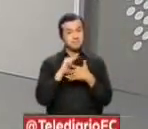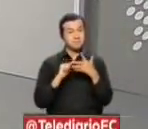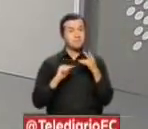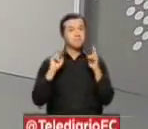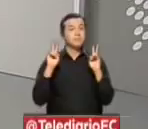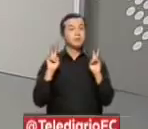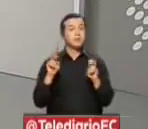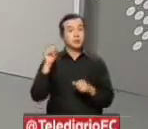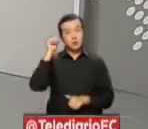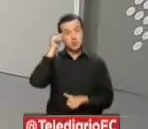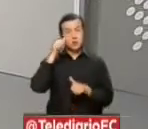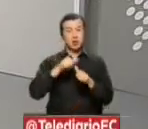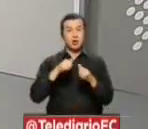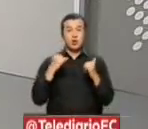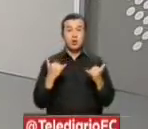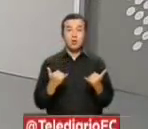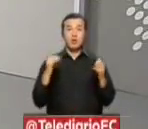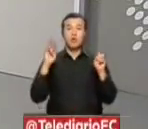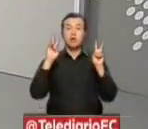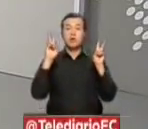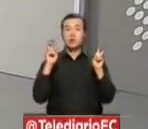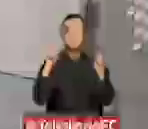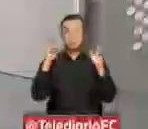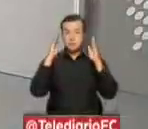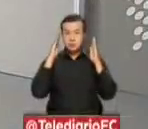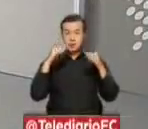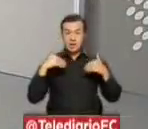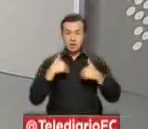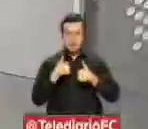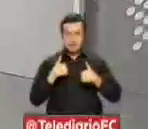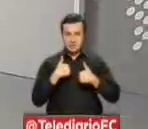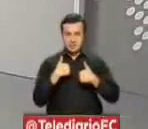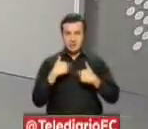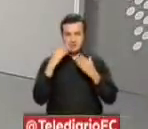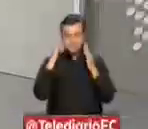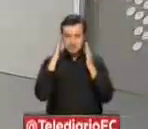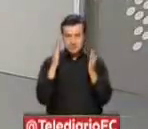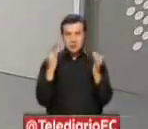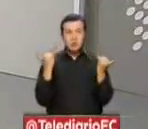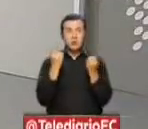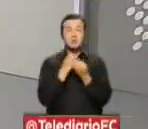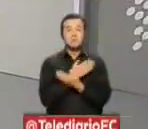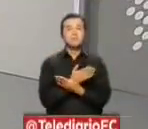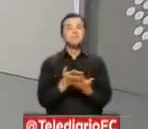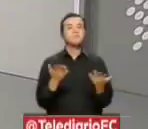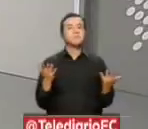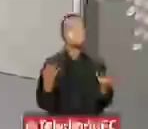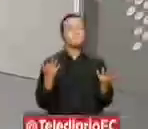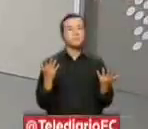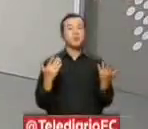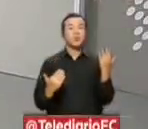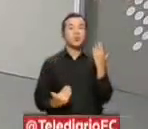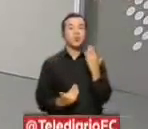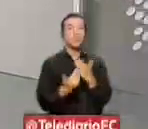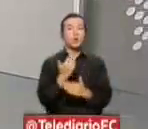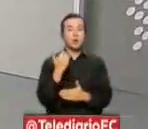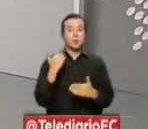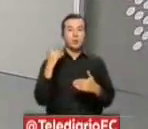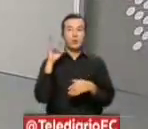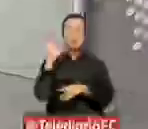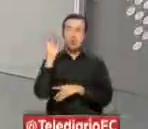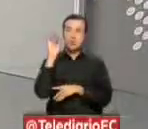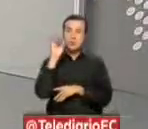temas. Recuerde, hoy también tenemos nuestro segmento dedicado a las mascotas a la cola. Por el momento les contamos que una nueva especie de